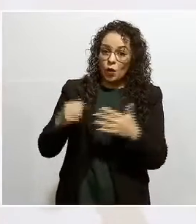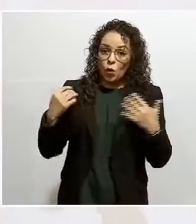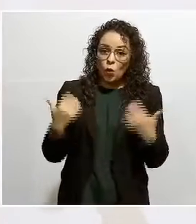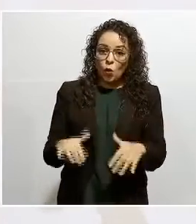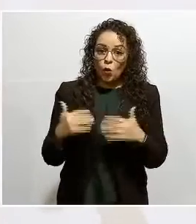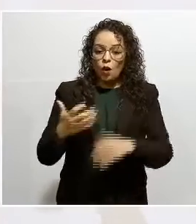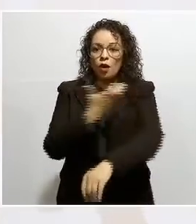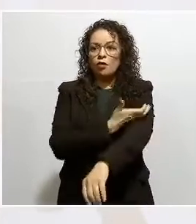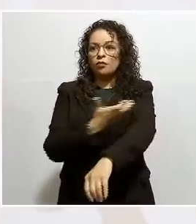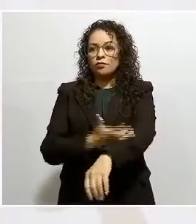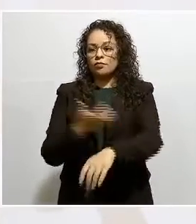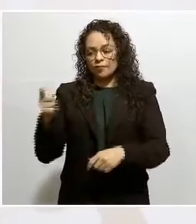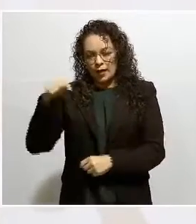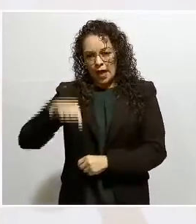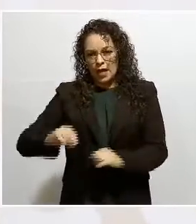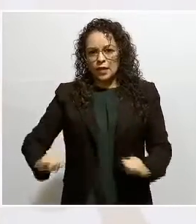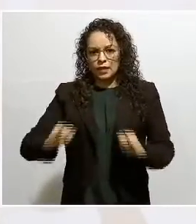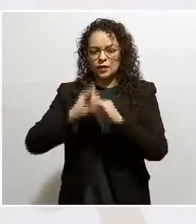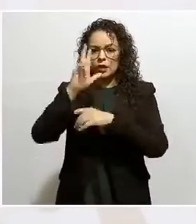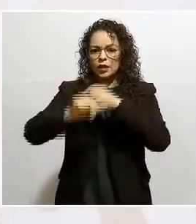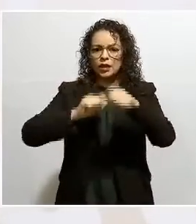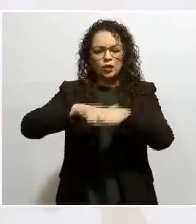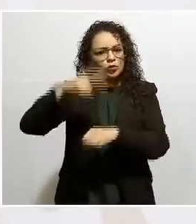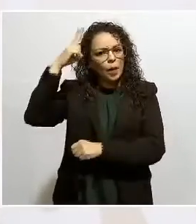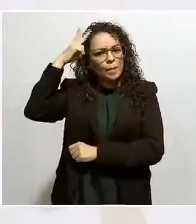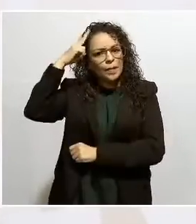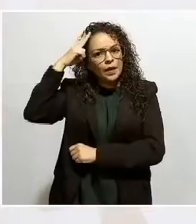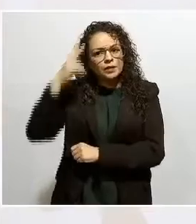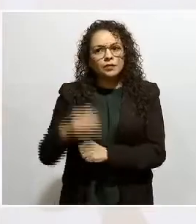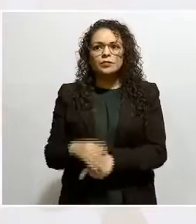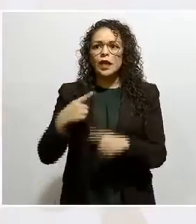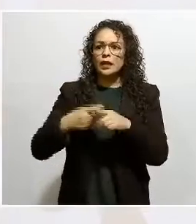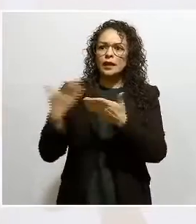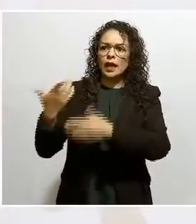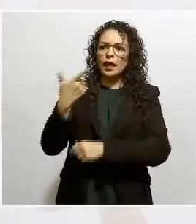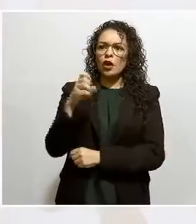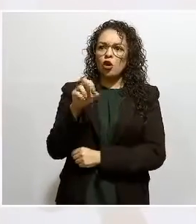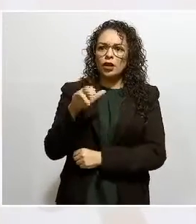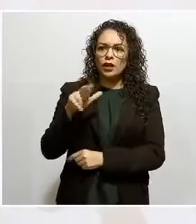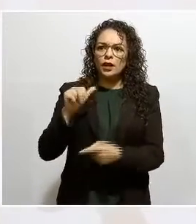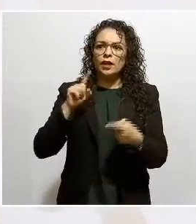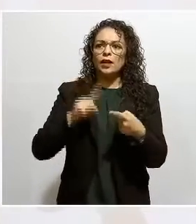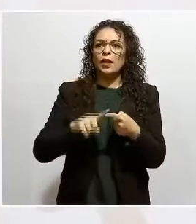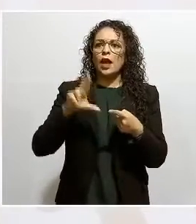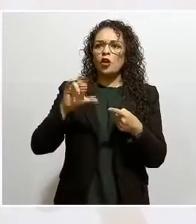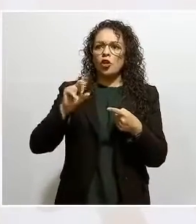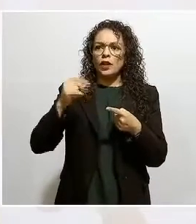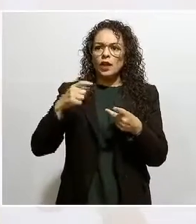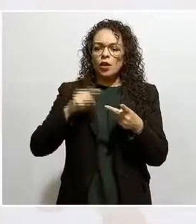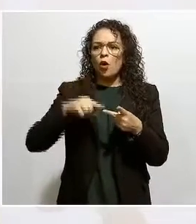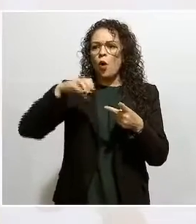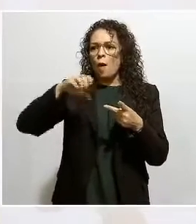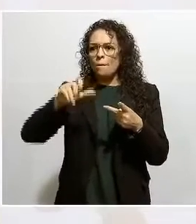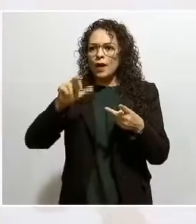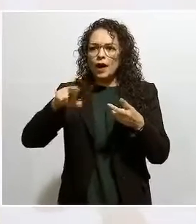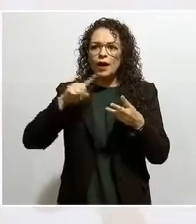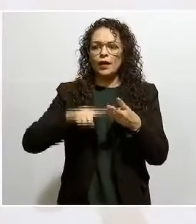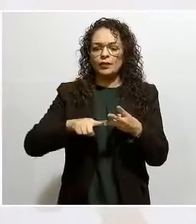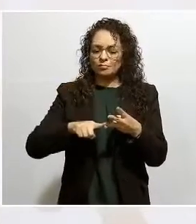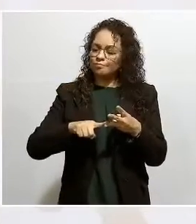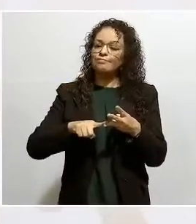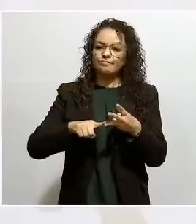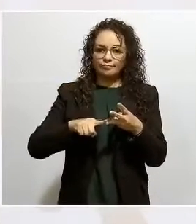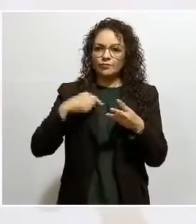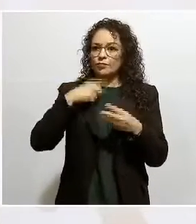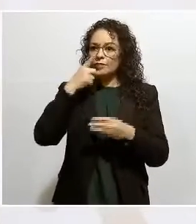Instituto Nacional de Bellas Artes. Están aquí presentes Georgina Domínguez, Rodrigo Ortega, Omar Vega, y desde aquí agradezco a